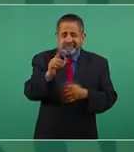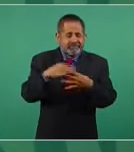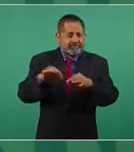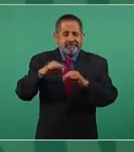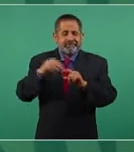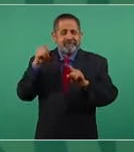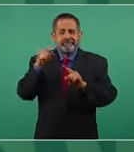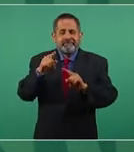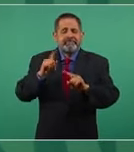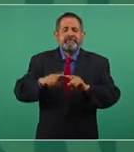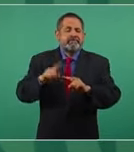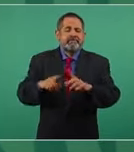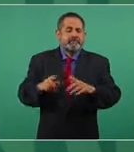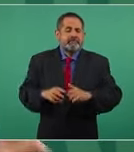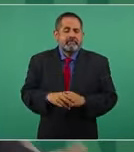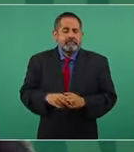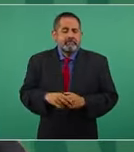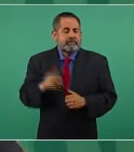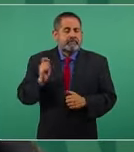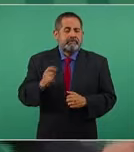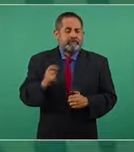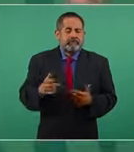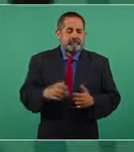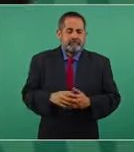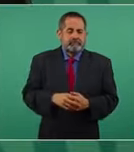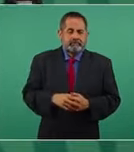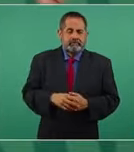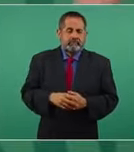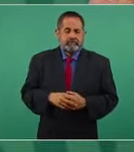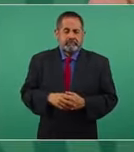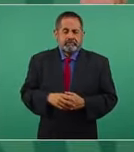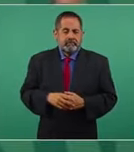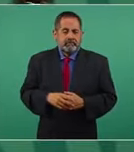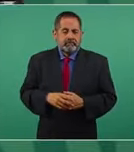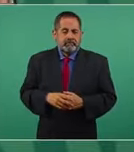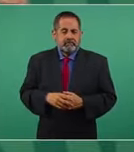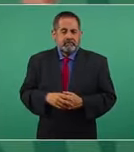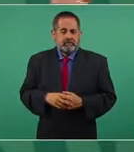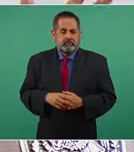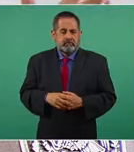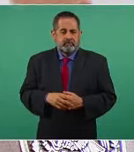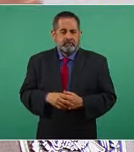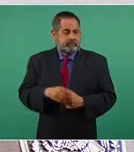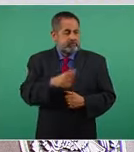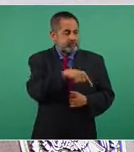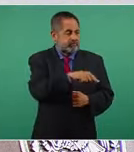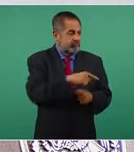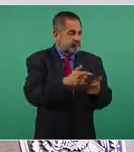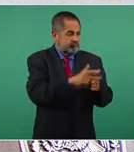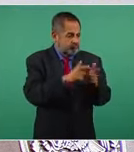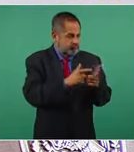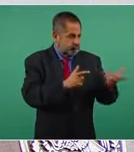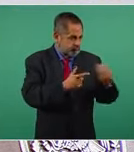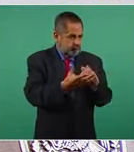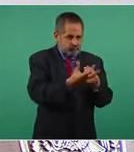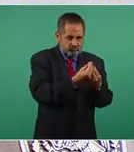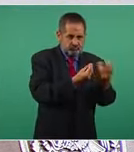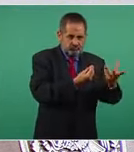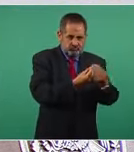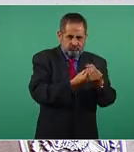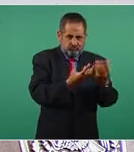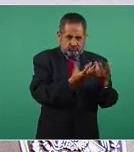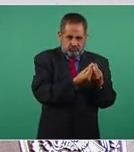fue el que se agruparon